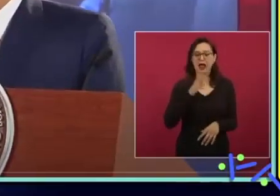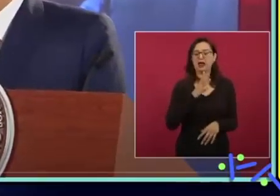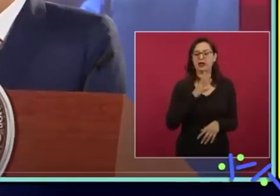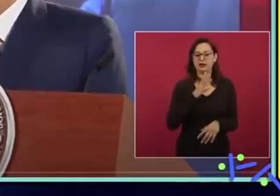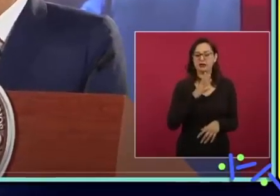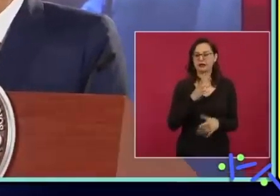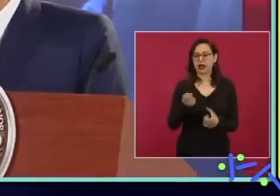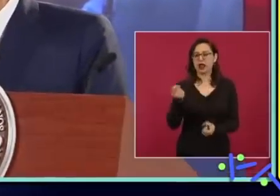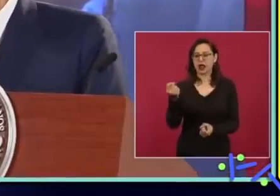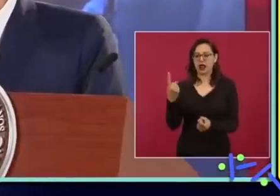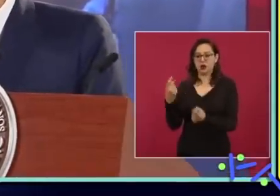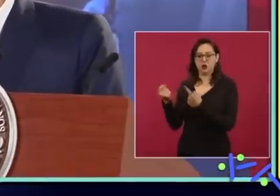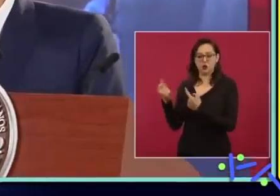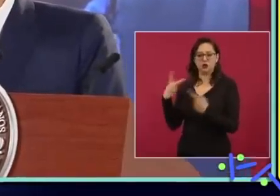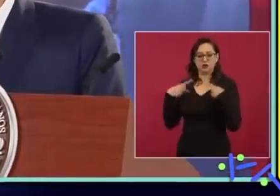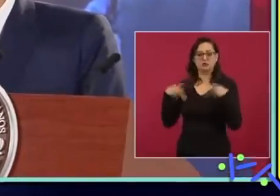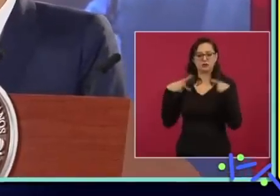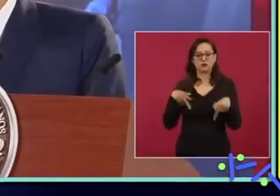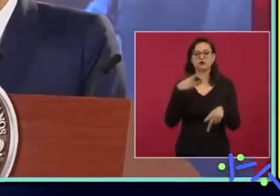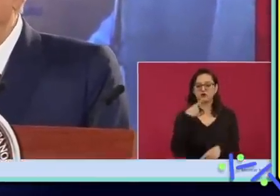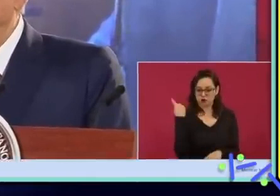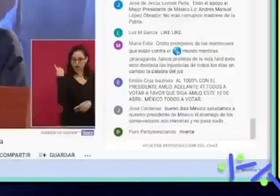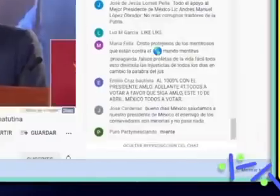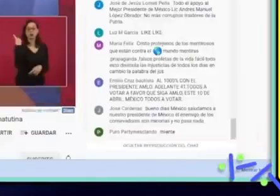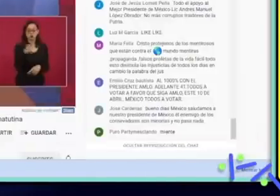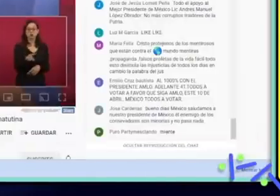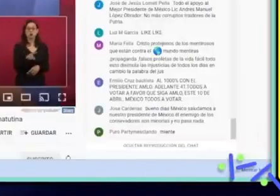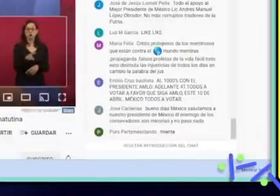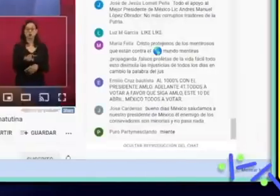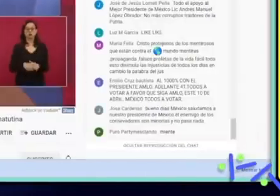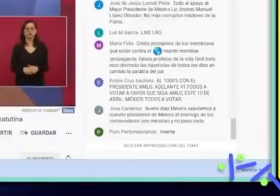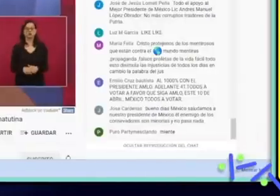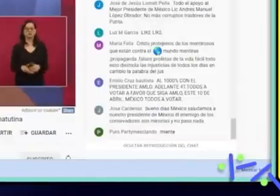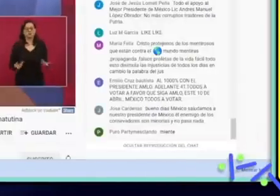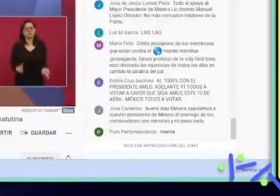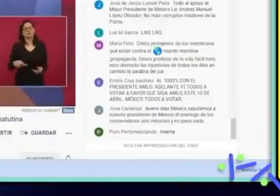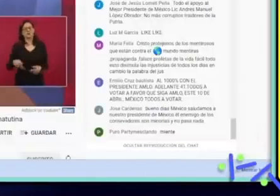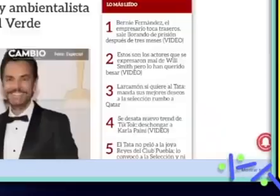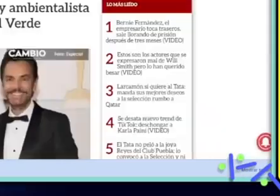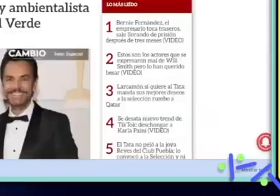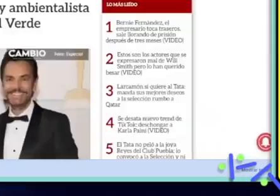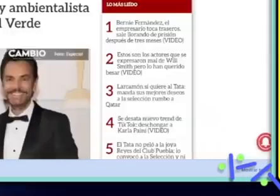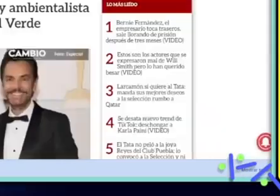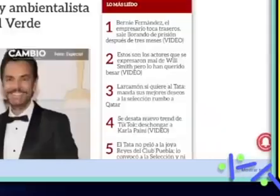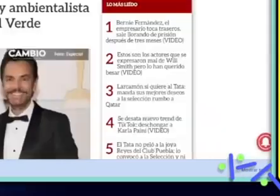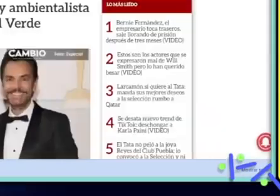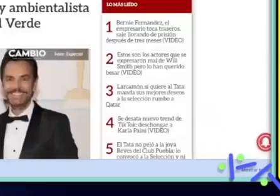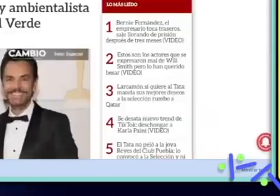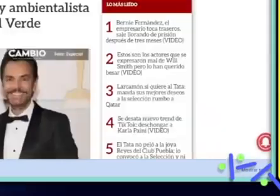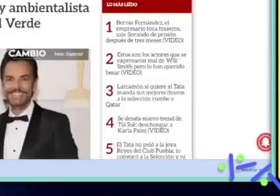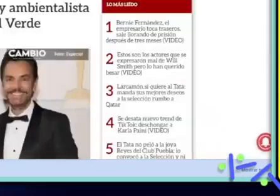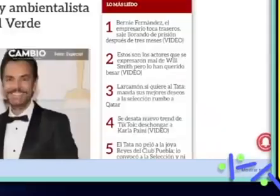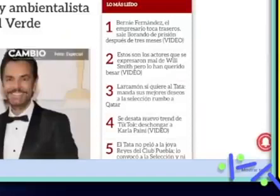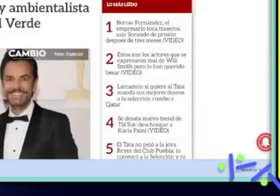Pues como dirían en mi barrio, no que no tronaban pistolitas. Y bueno, continuando, es bien sabido que en